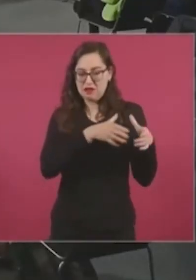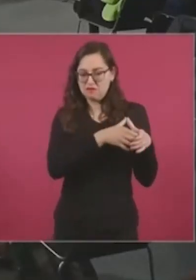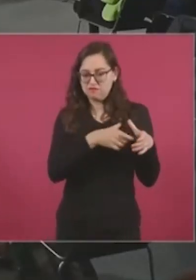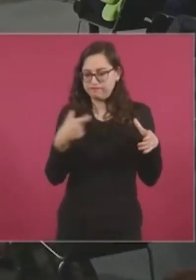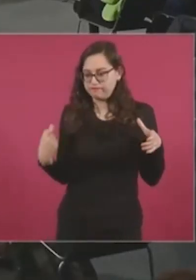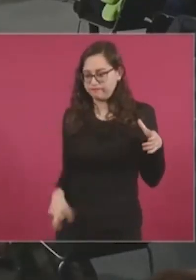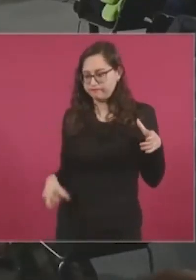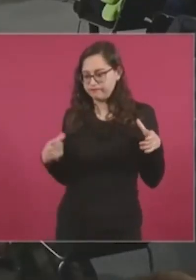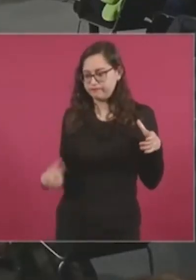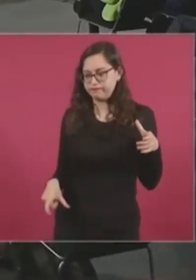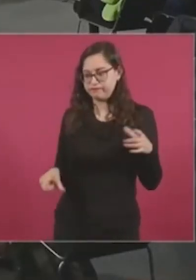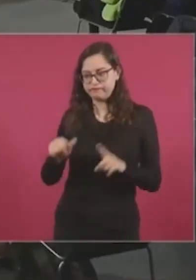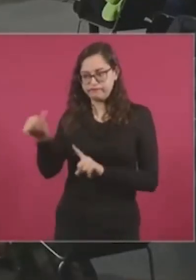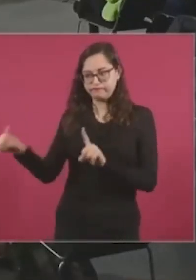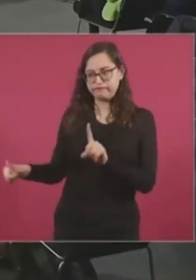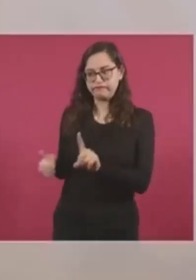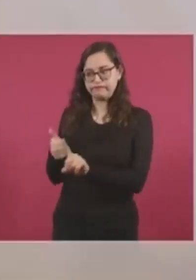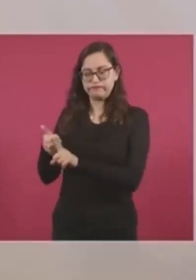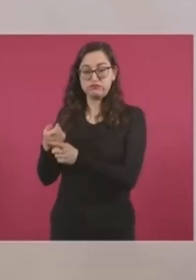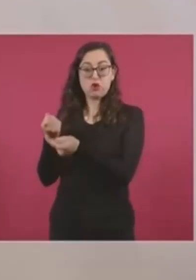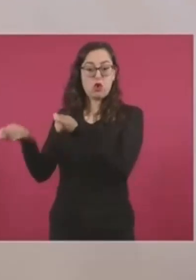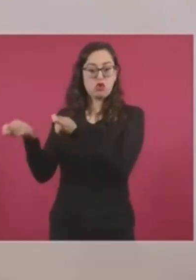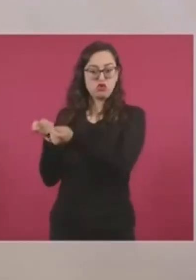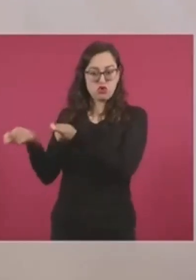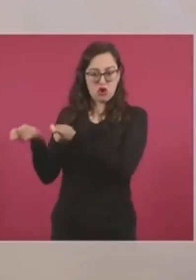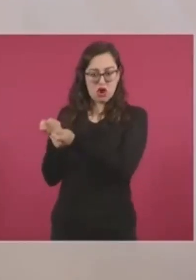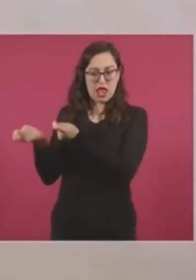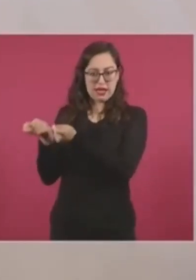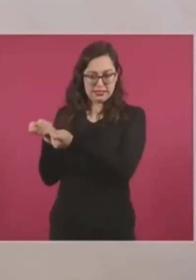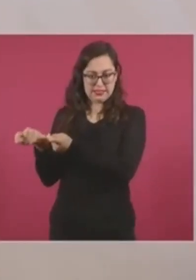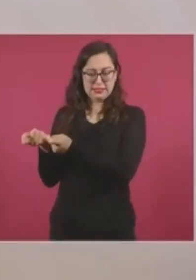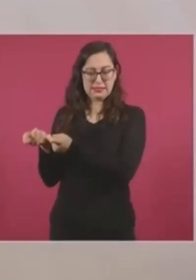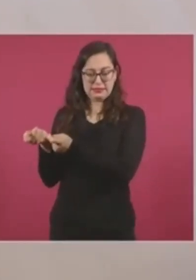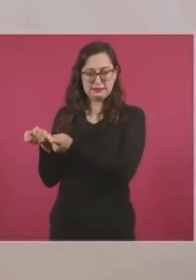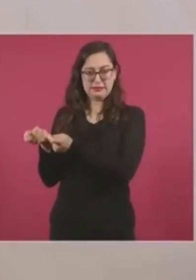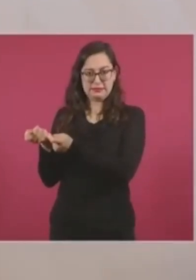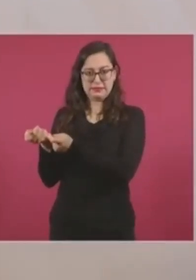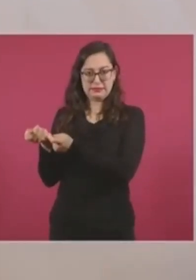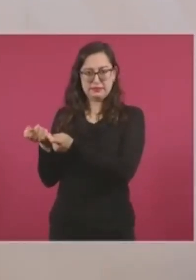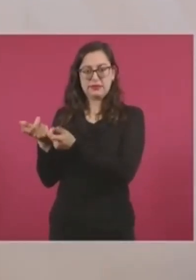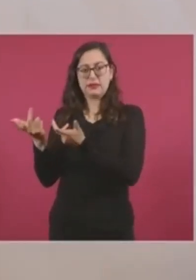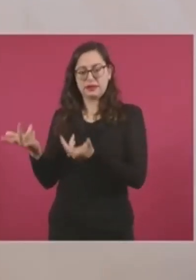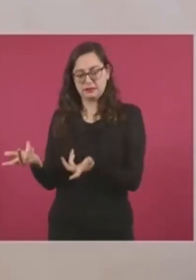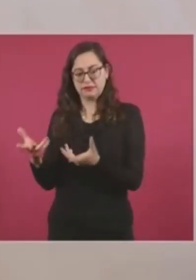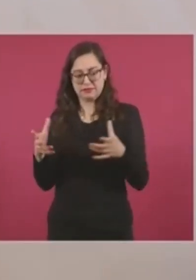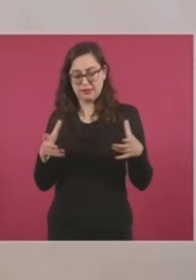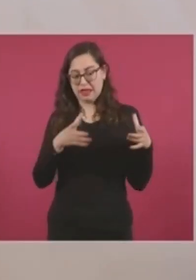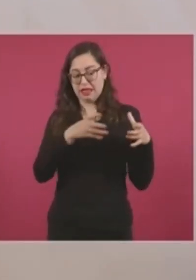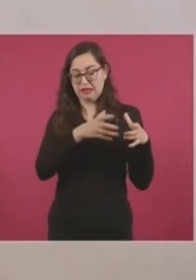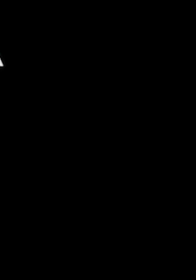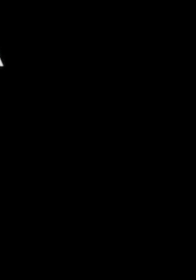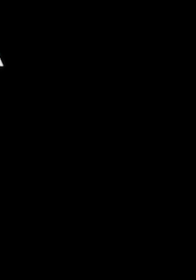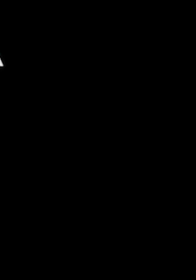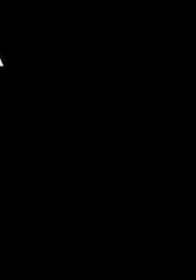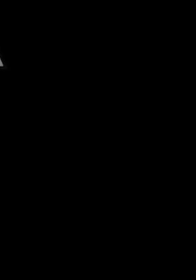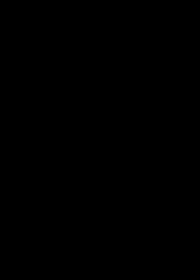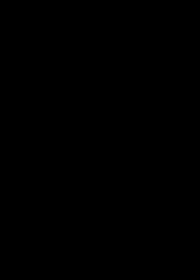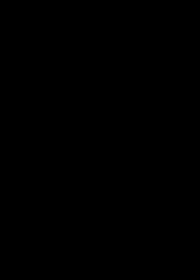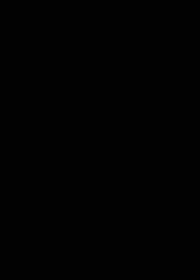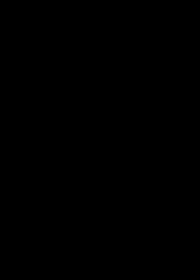rapaz, los que antes se sentían los dueños de México.